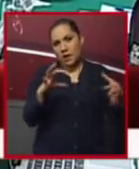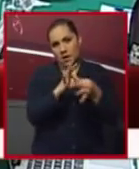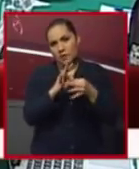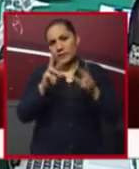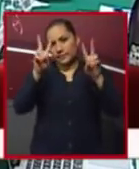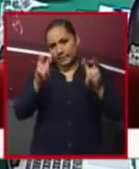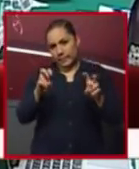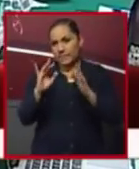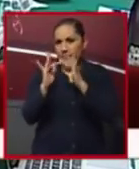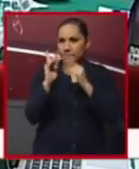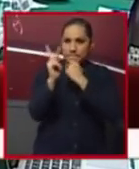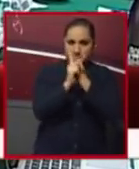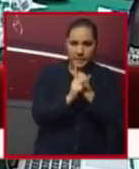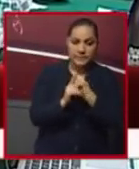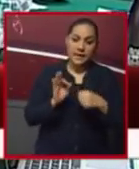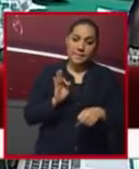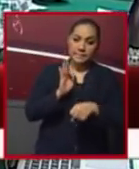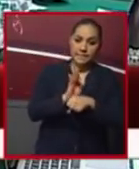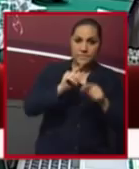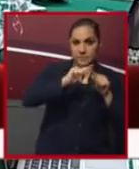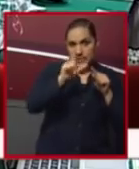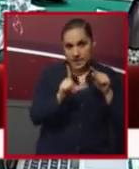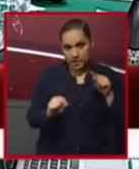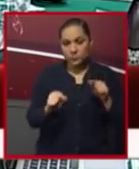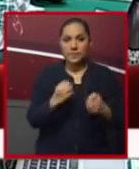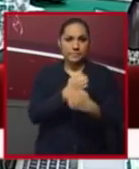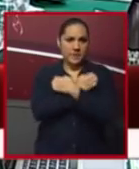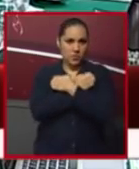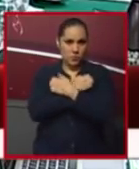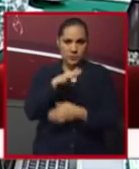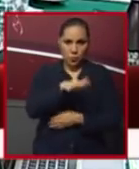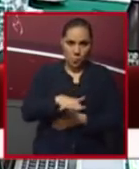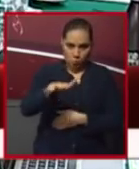Exteriores, Defensa Nacional y Educación Pública de la Comisión Permanente.